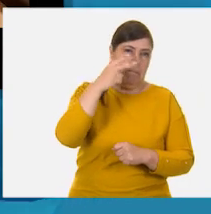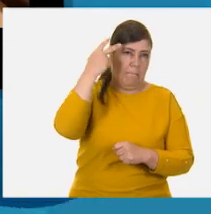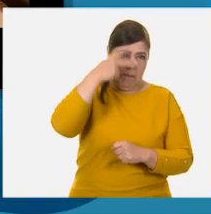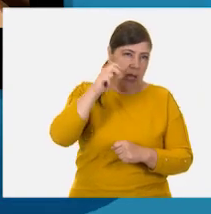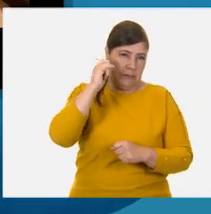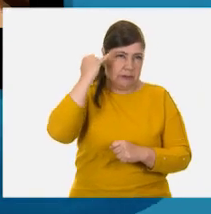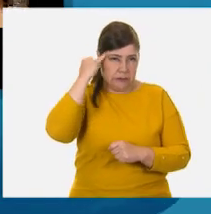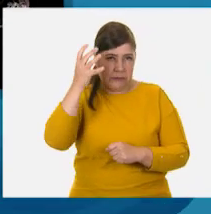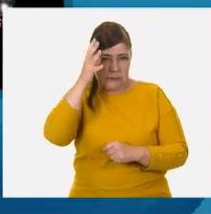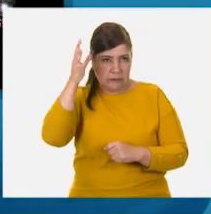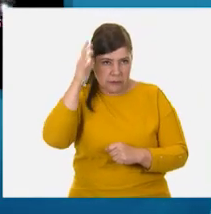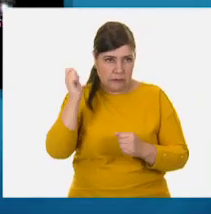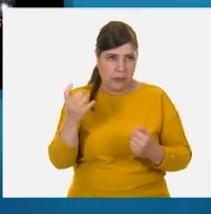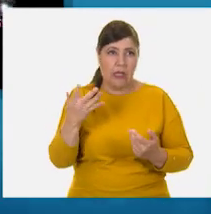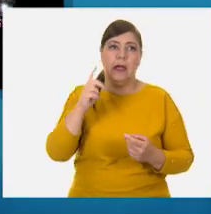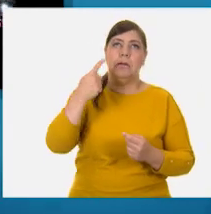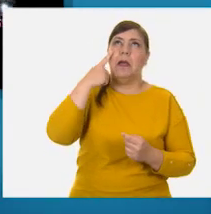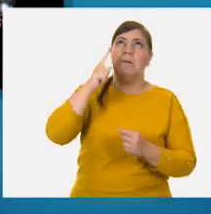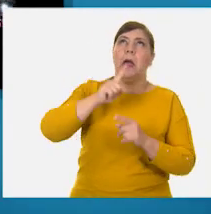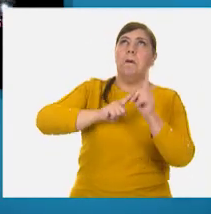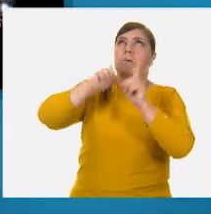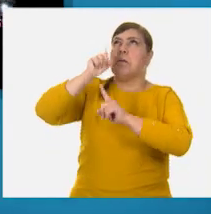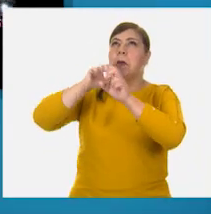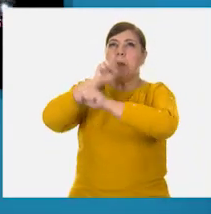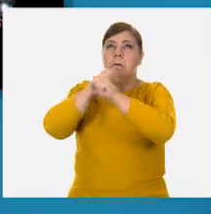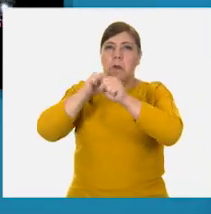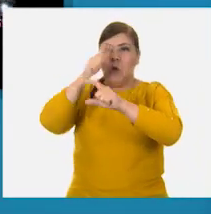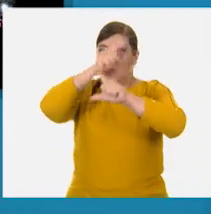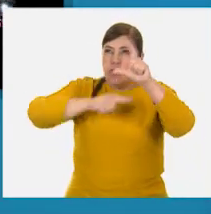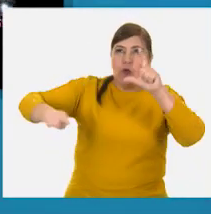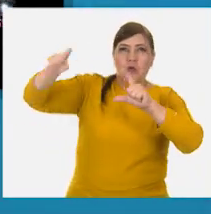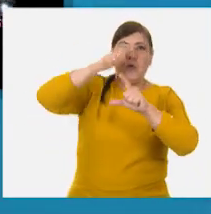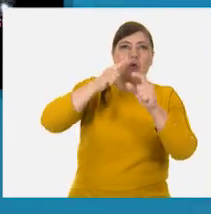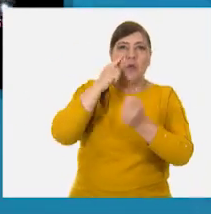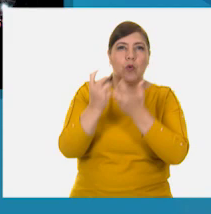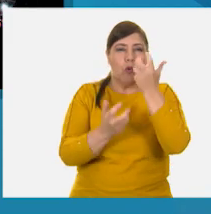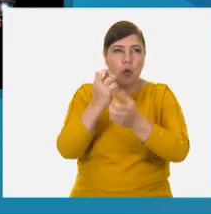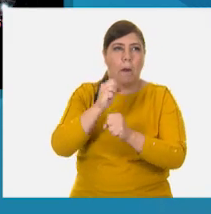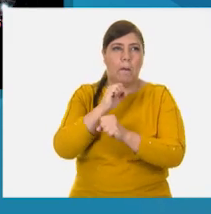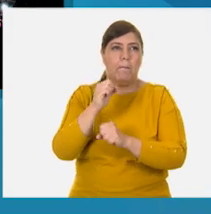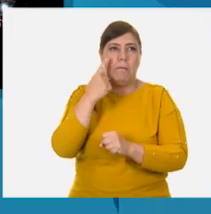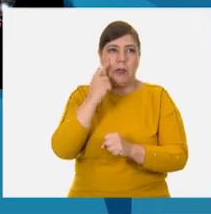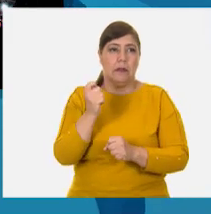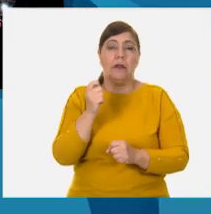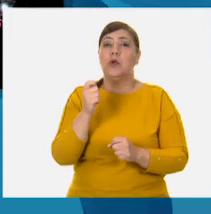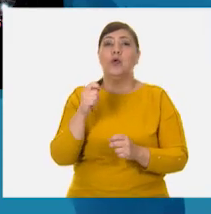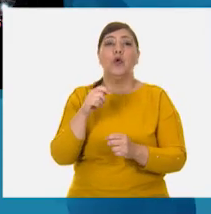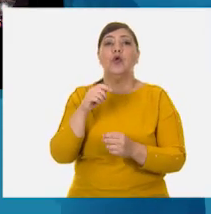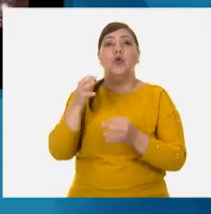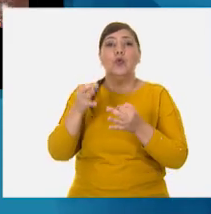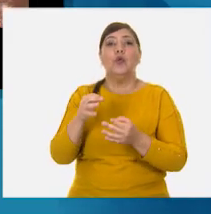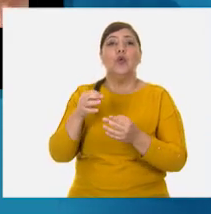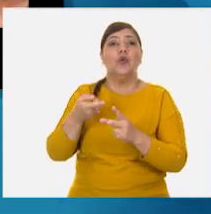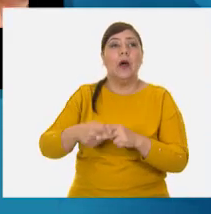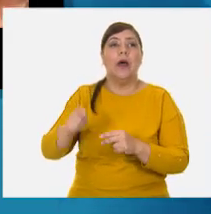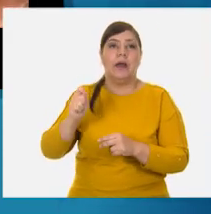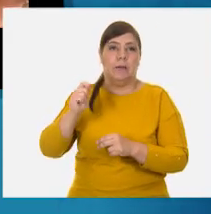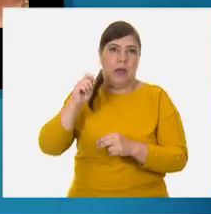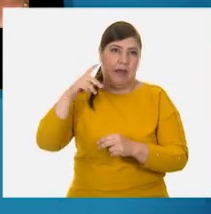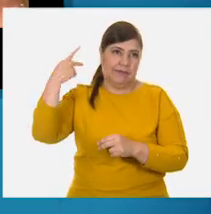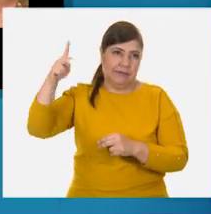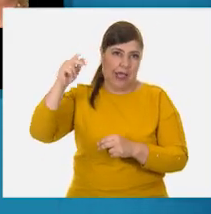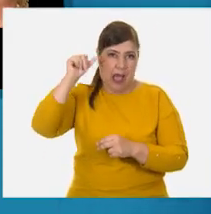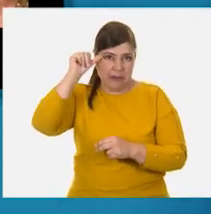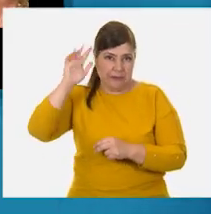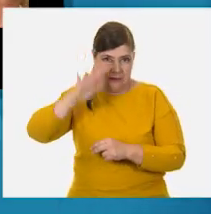el quemar los cohetes, los famosos castillos, etcétera. ¿Y eso de qué origen es? Este parece que es oriental. Aparentemente, entonces ¿verdad? ahí